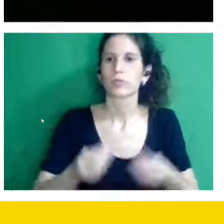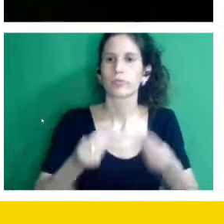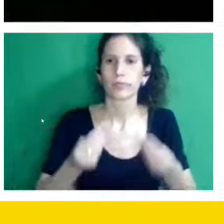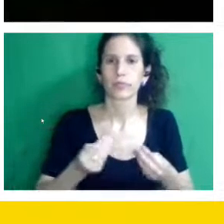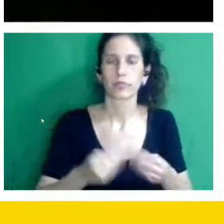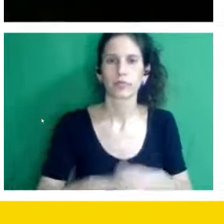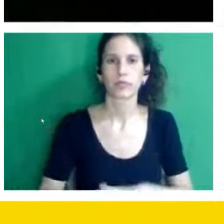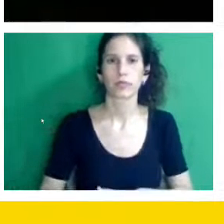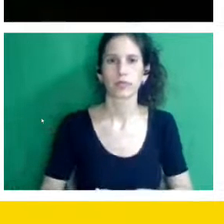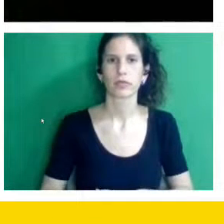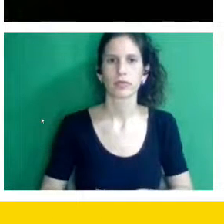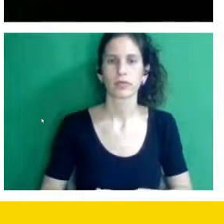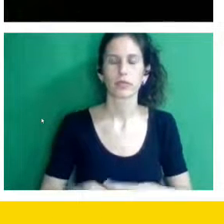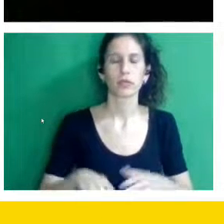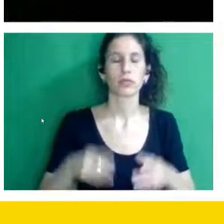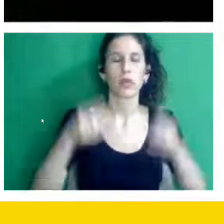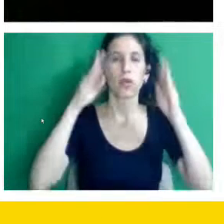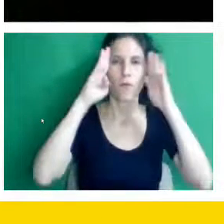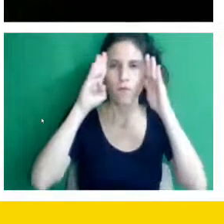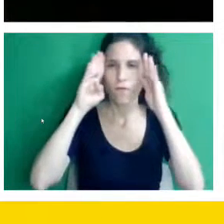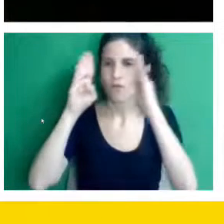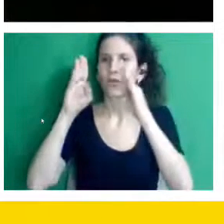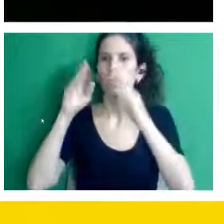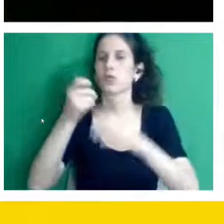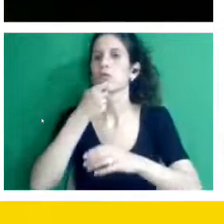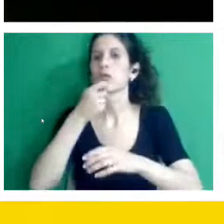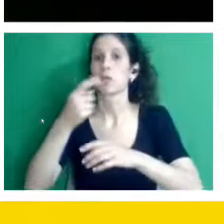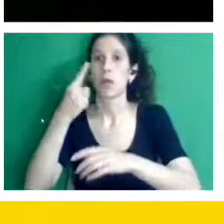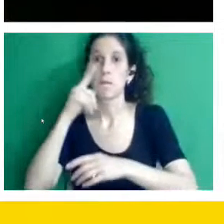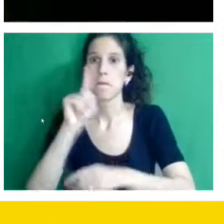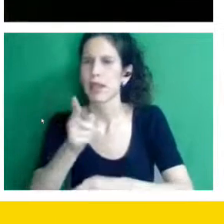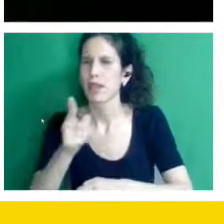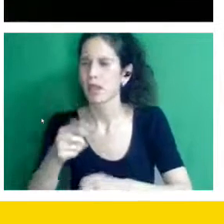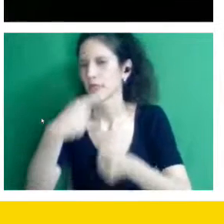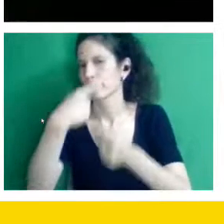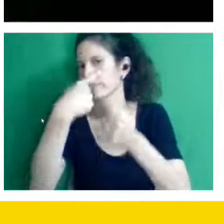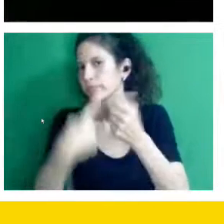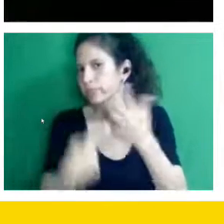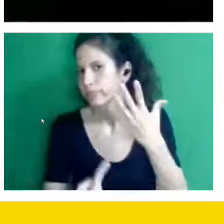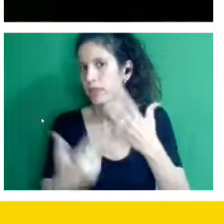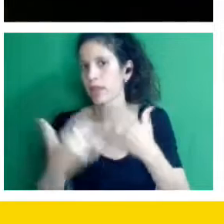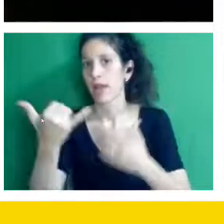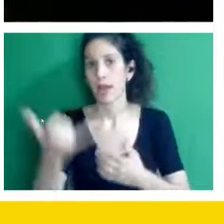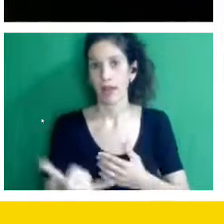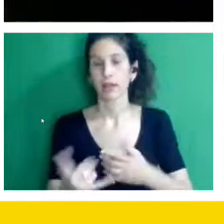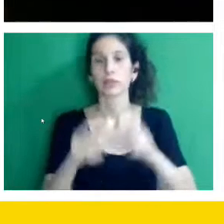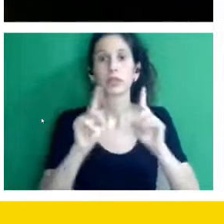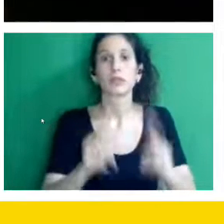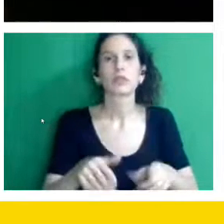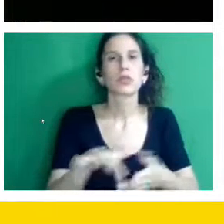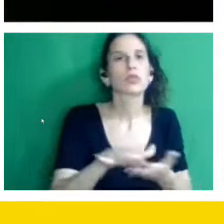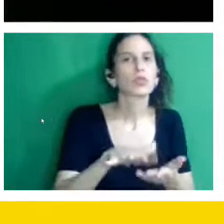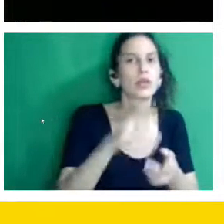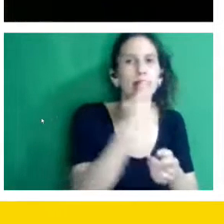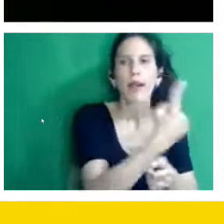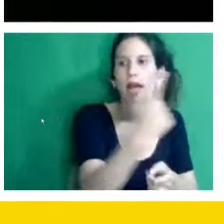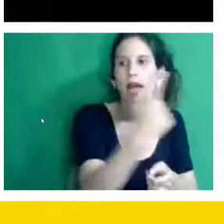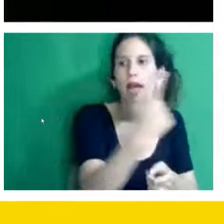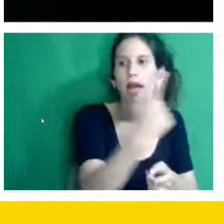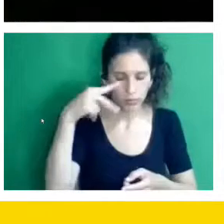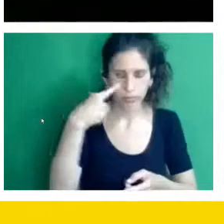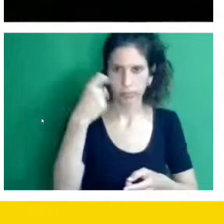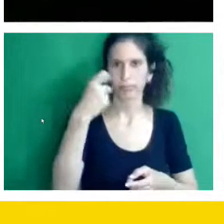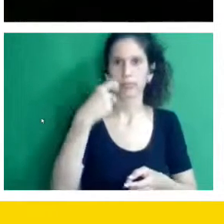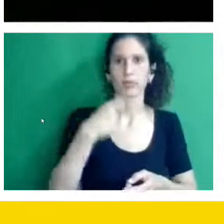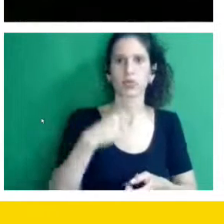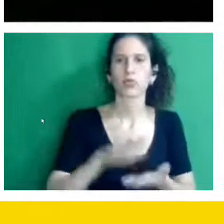amenaza. Hay amenaza de todo tipo y todo el mundo y todos los países tienen sus normas sobre las amenazas. Pero hay